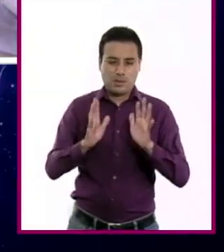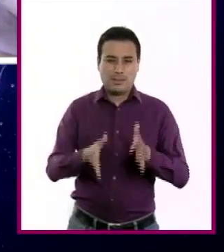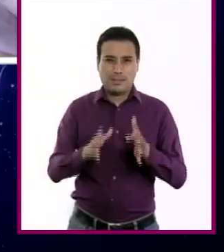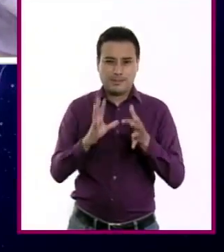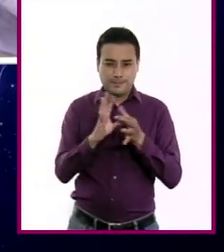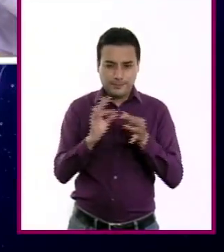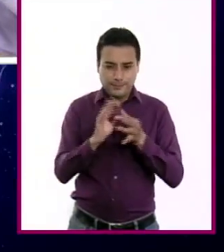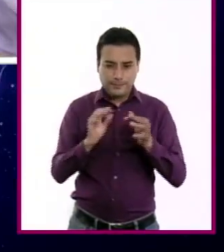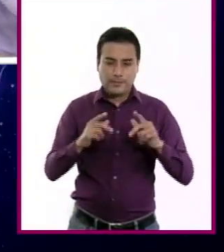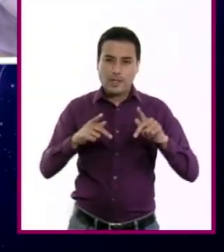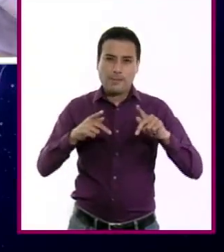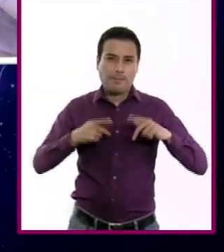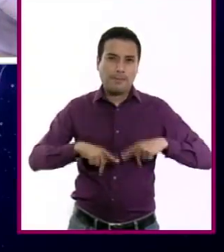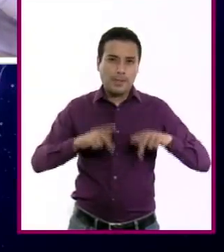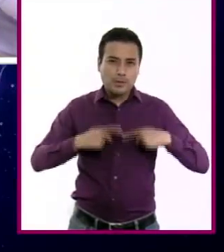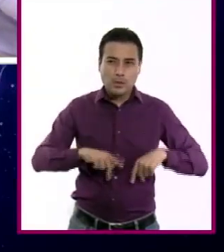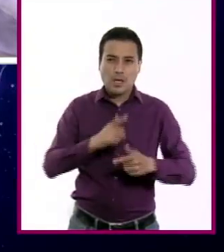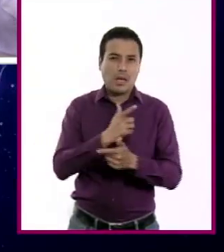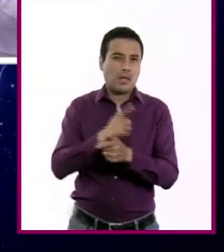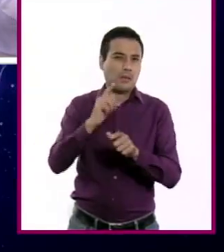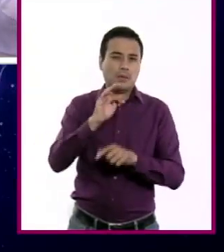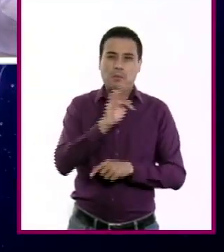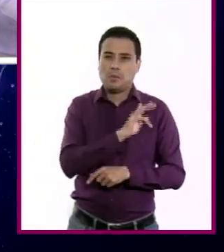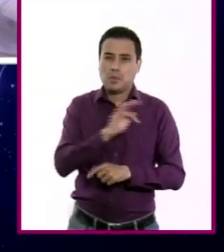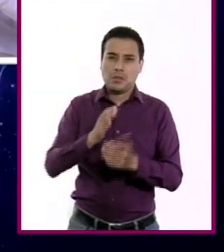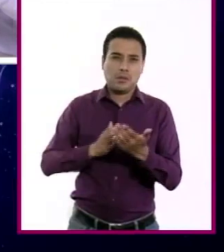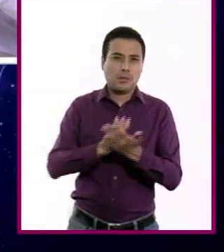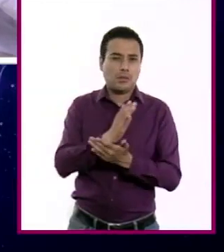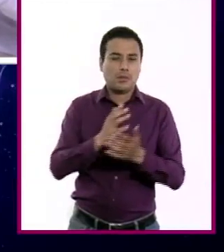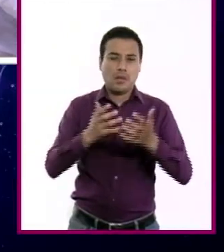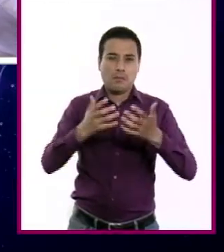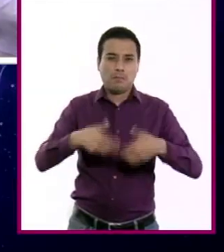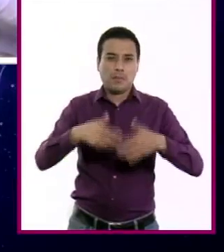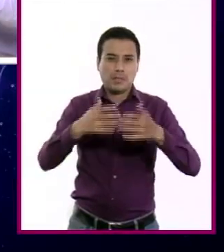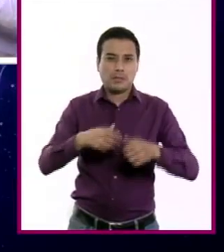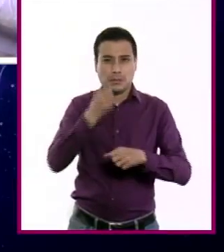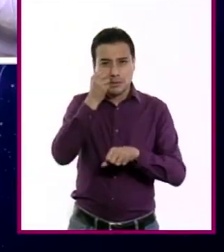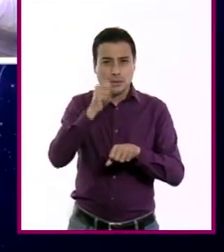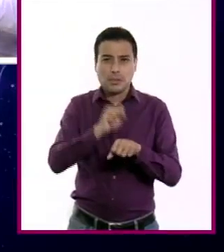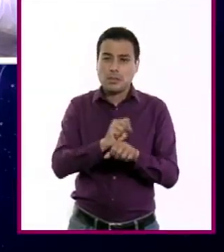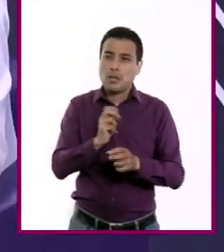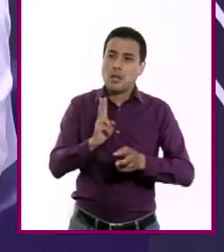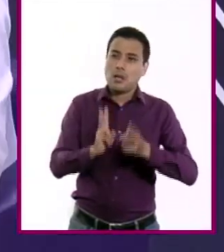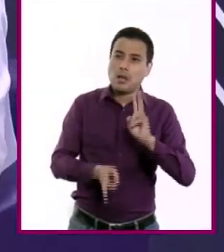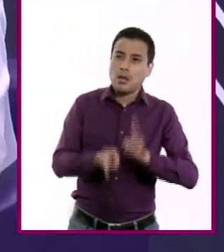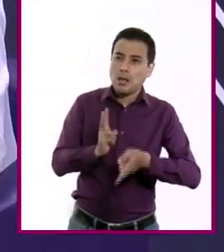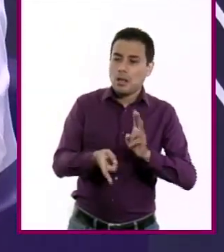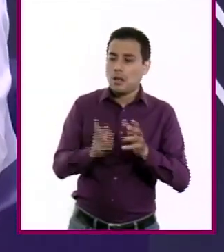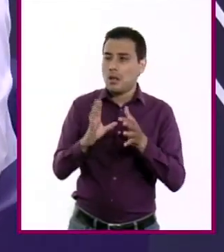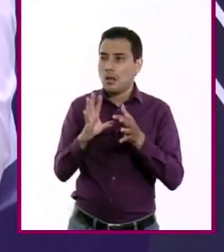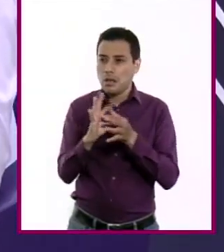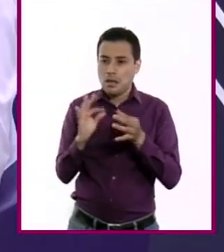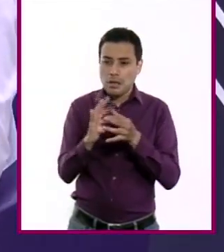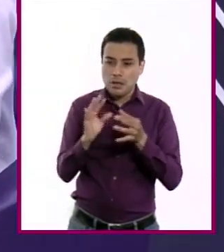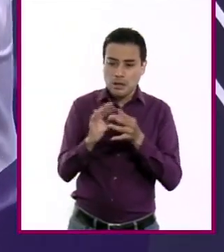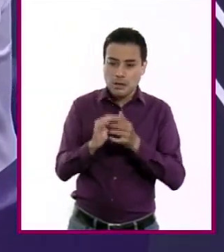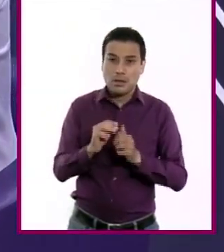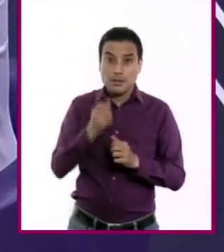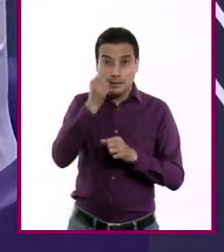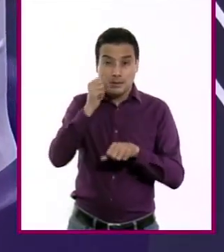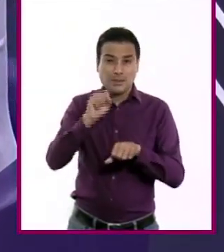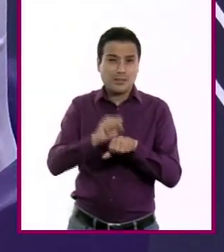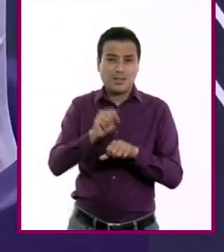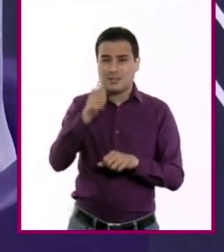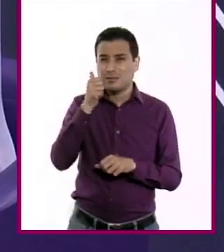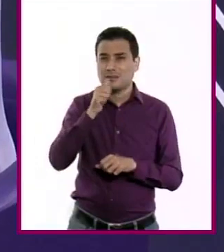cualquier persona, yo me puedo colar a una empresa y hablar con la secretaria, tener acceso, porque usualmente las secretarias